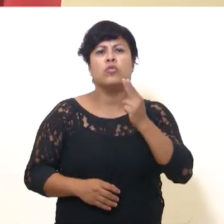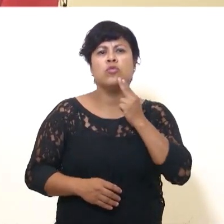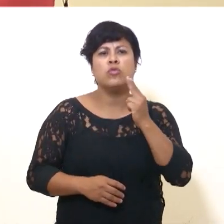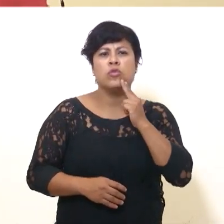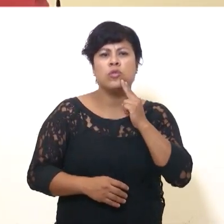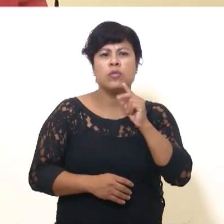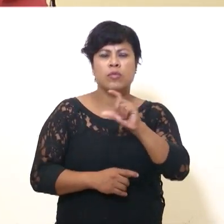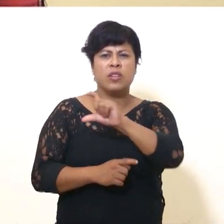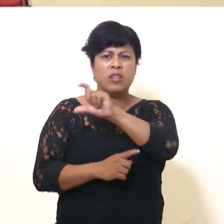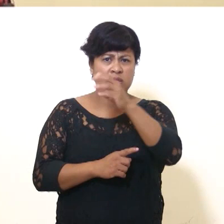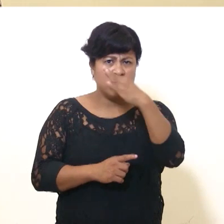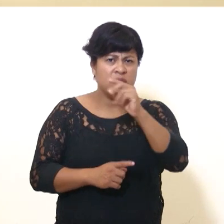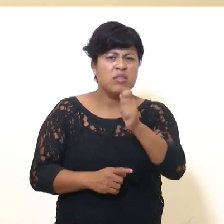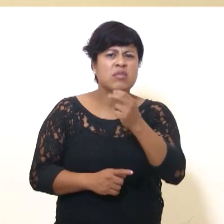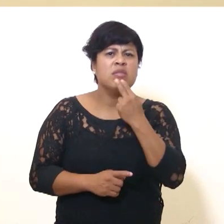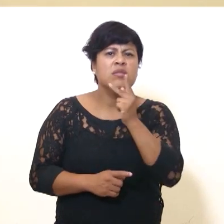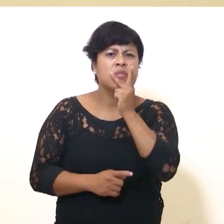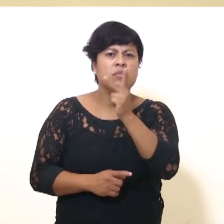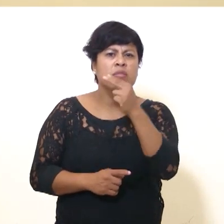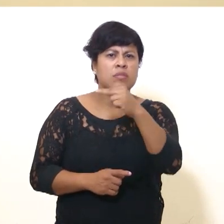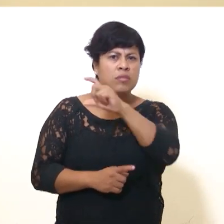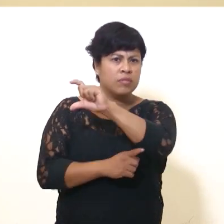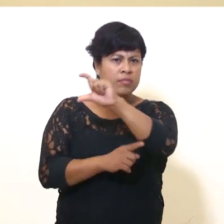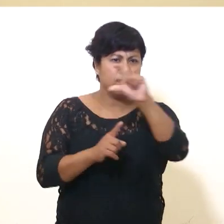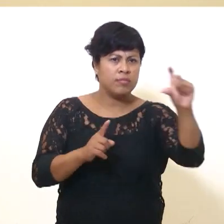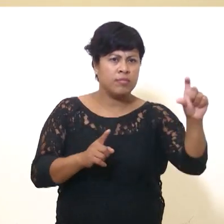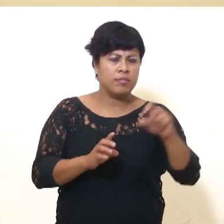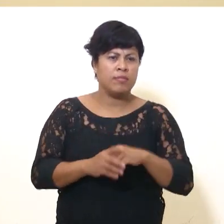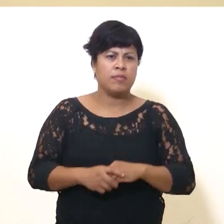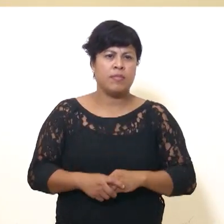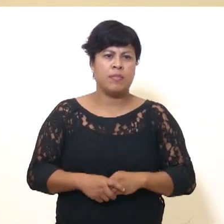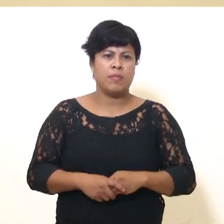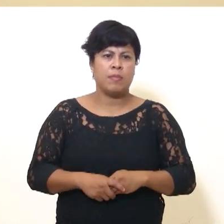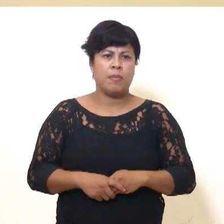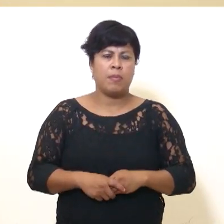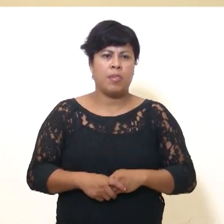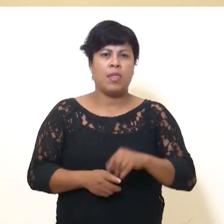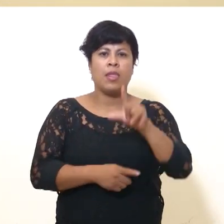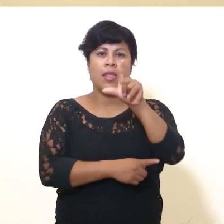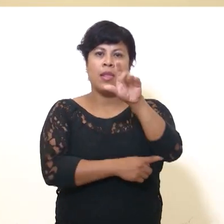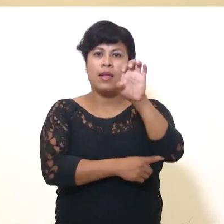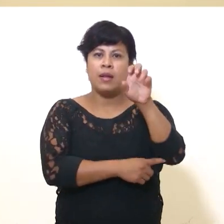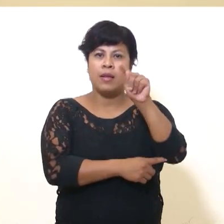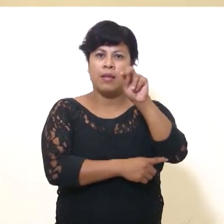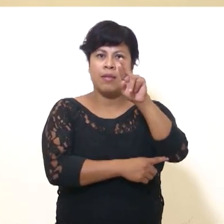que nosotros podemos utilizar estos, ¿saben cómo se llaman estas?